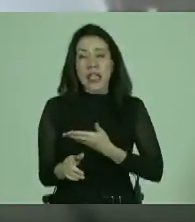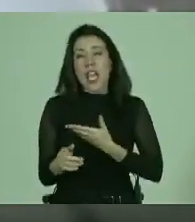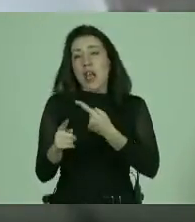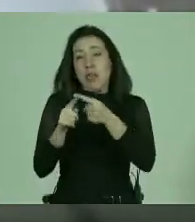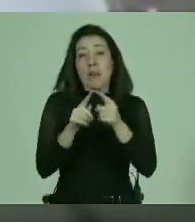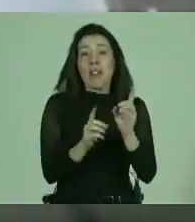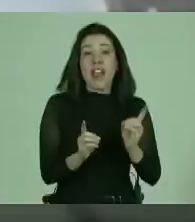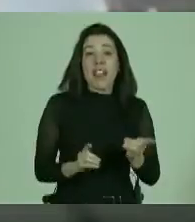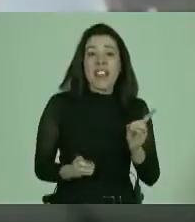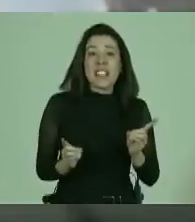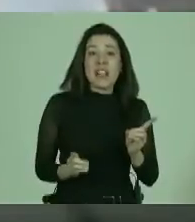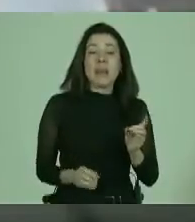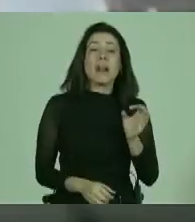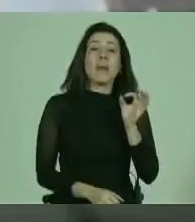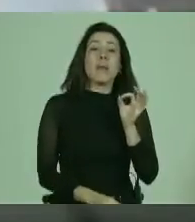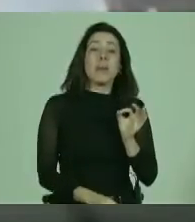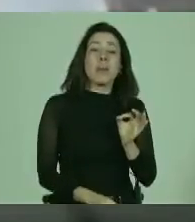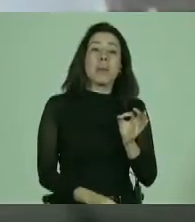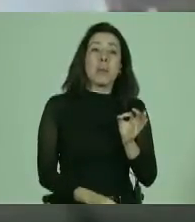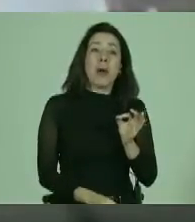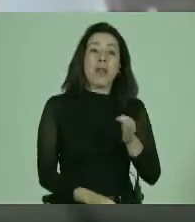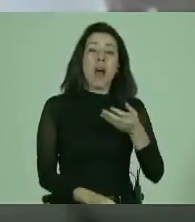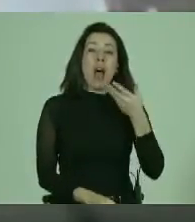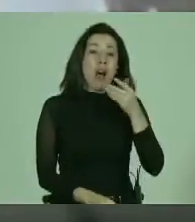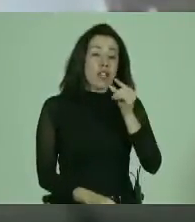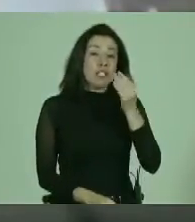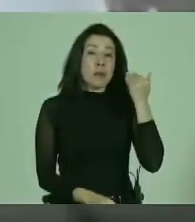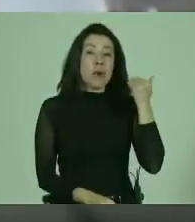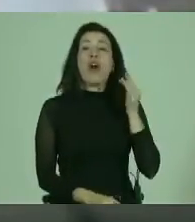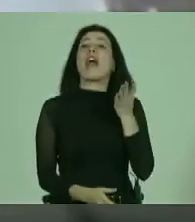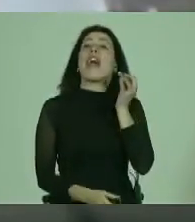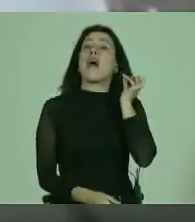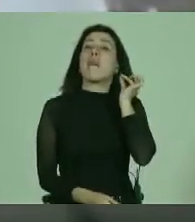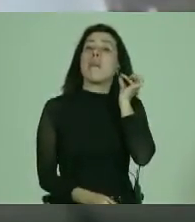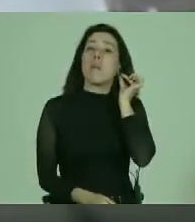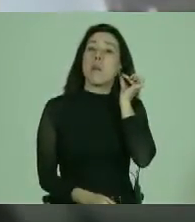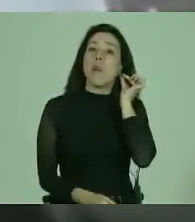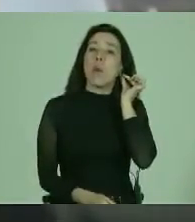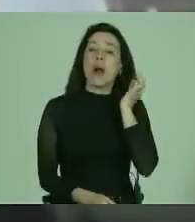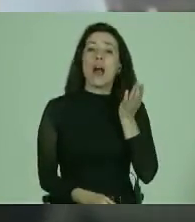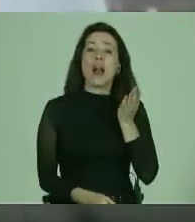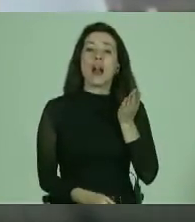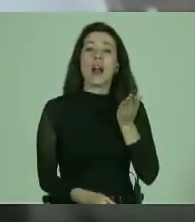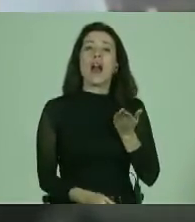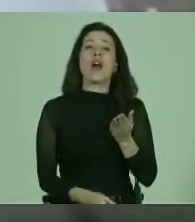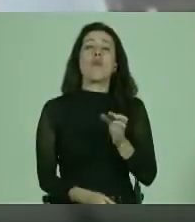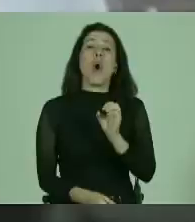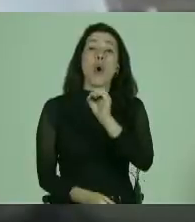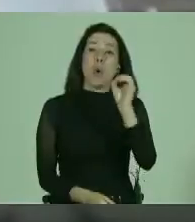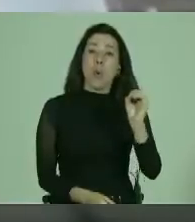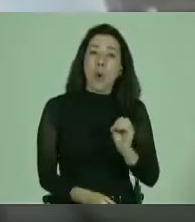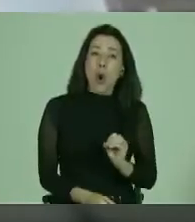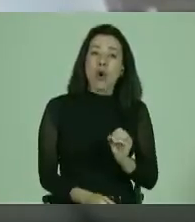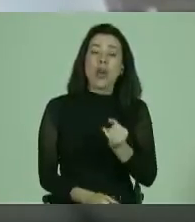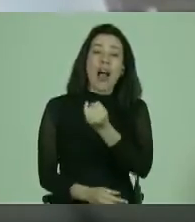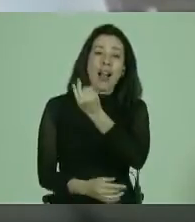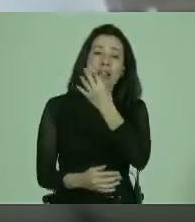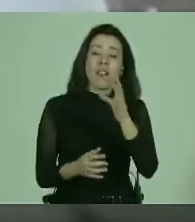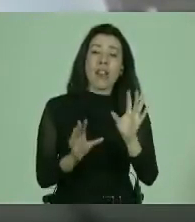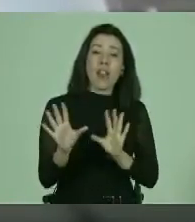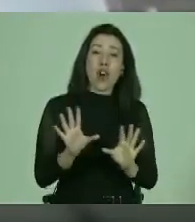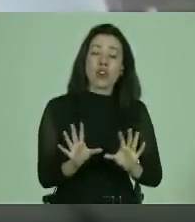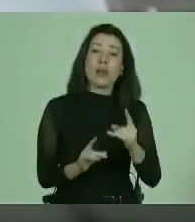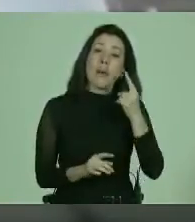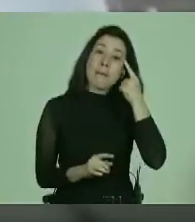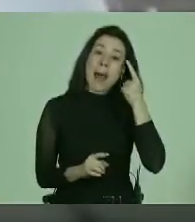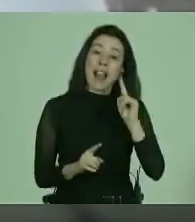se han podido predicar antes hace muy poco de las mujeres como bien estamos hablando de cuotas de cantidad de cosas para